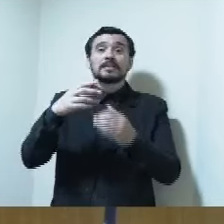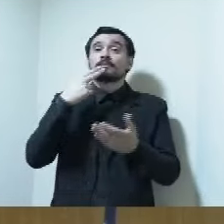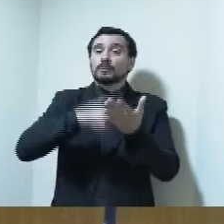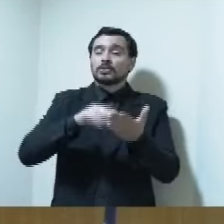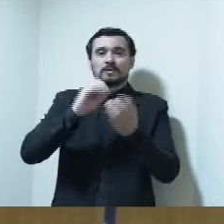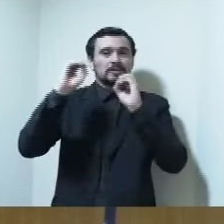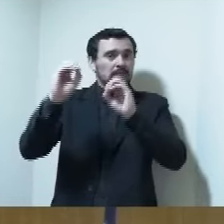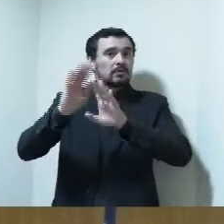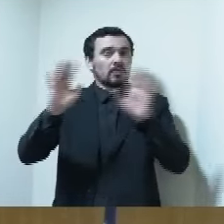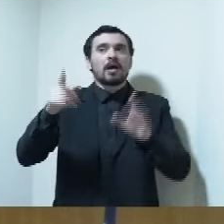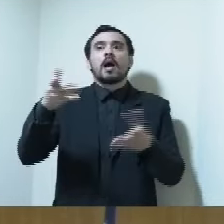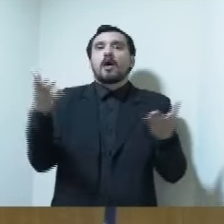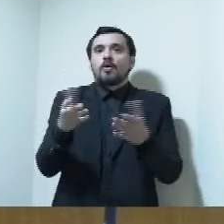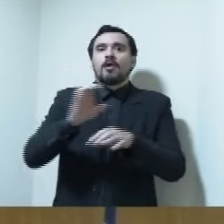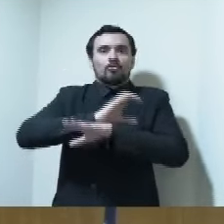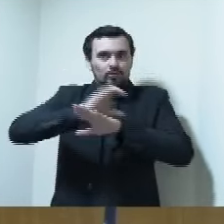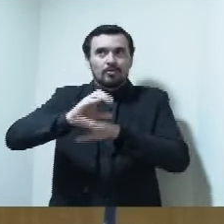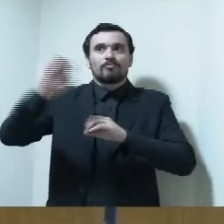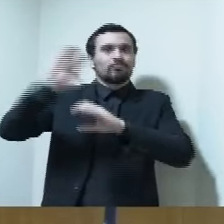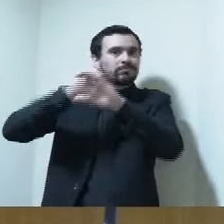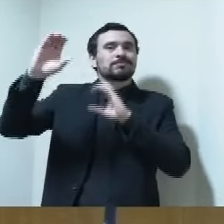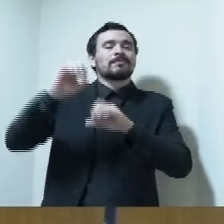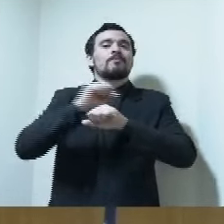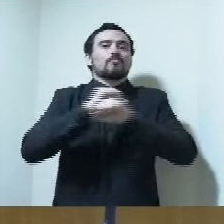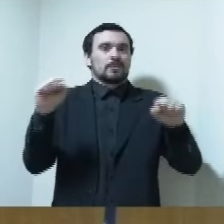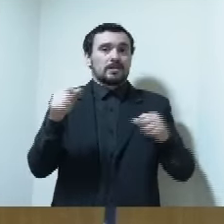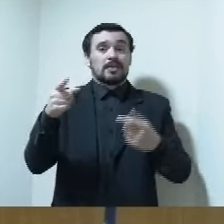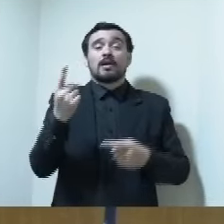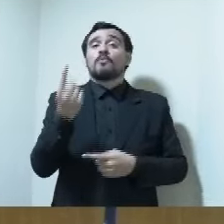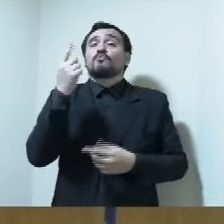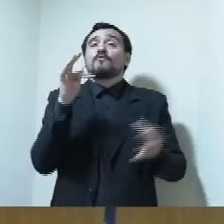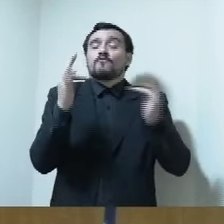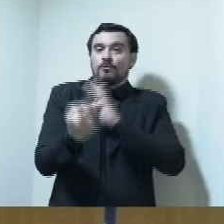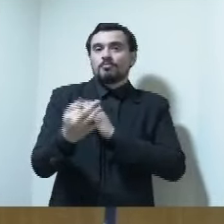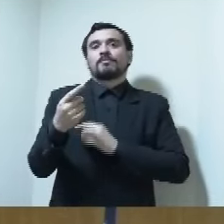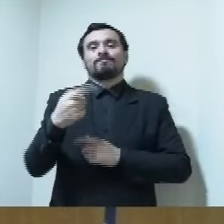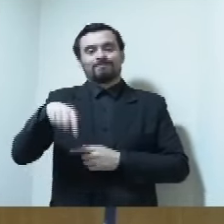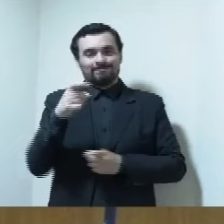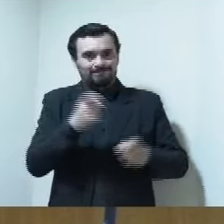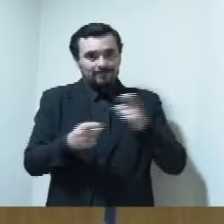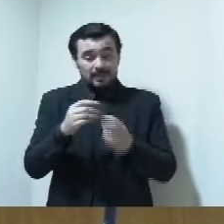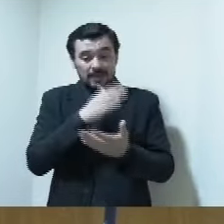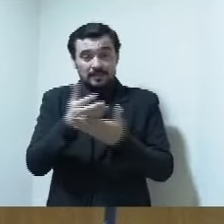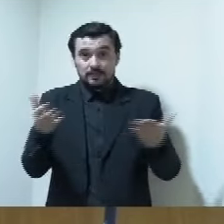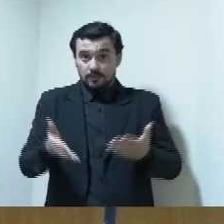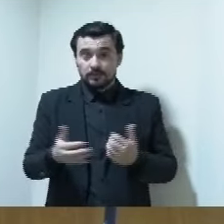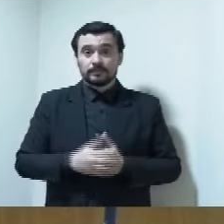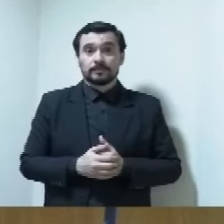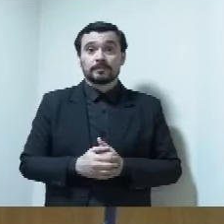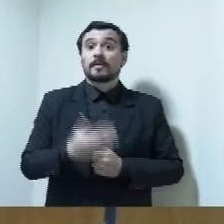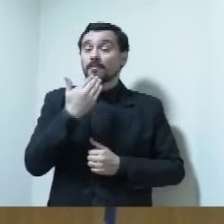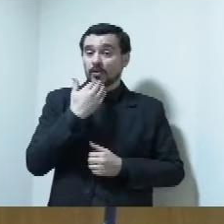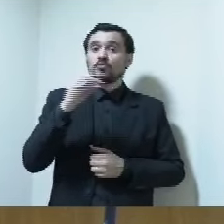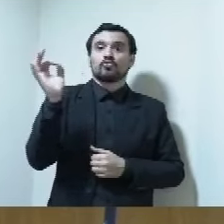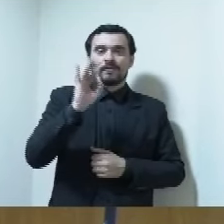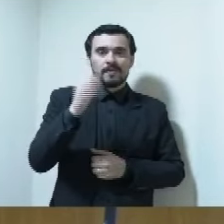el comercio exterior. Estas son solo algunas de las reformas decididas y profundas que hemos encarado hasta la fecha, pero